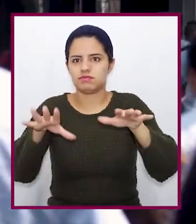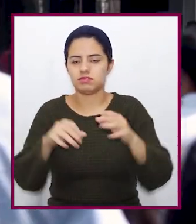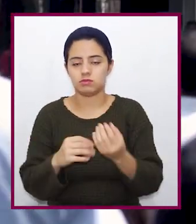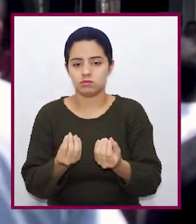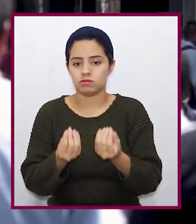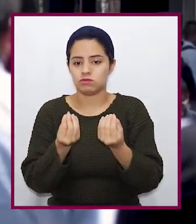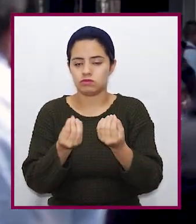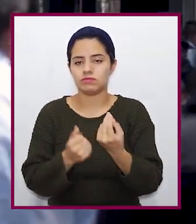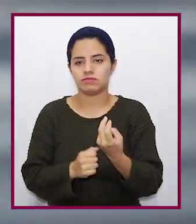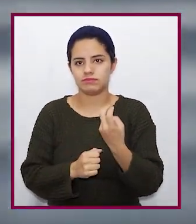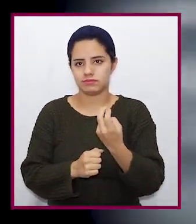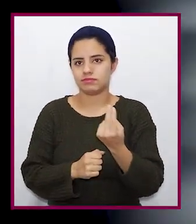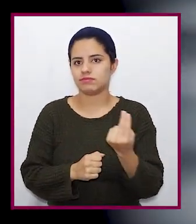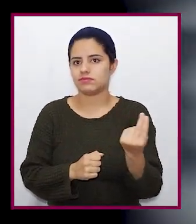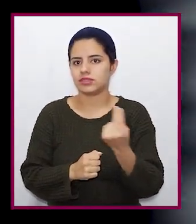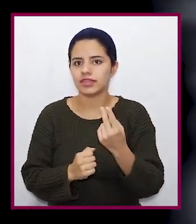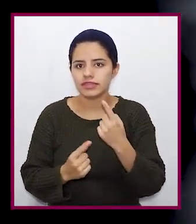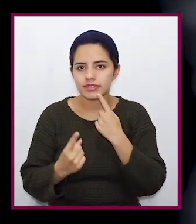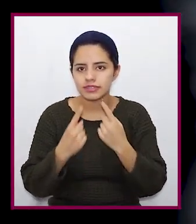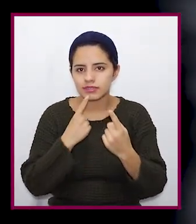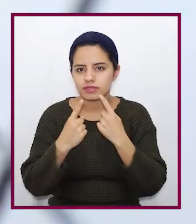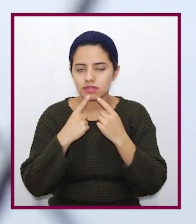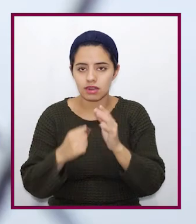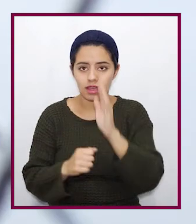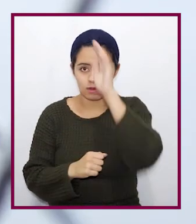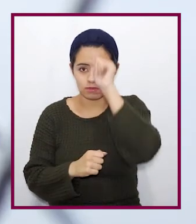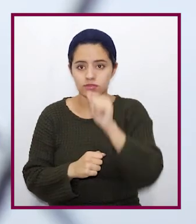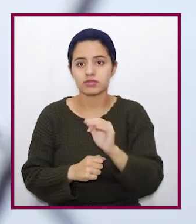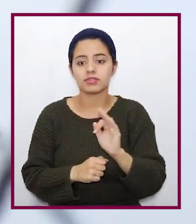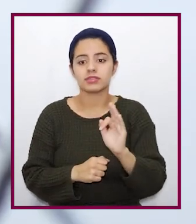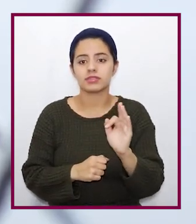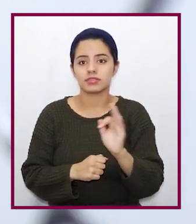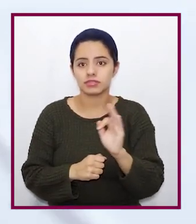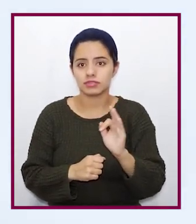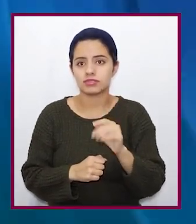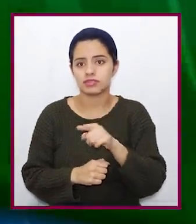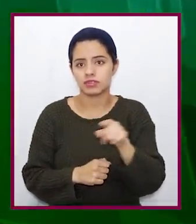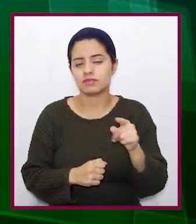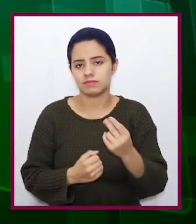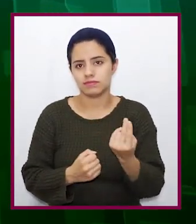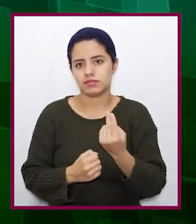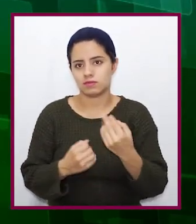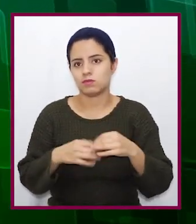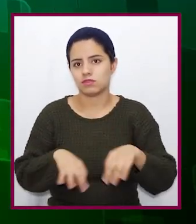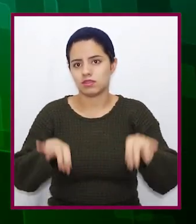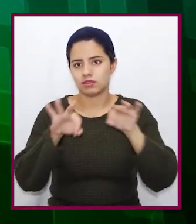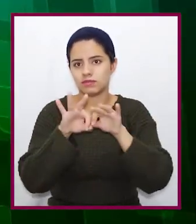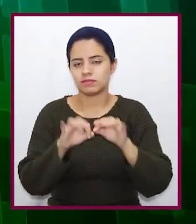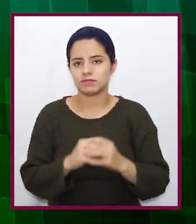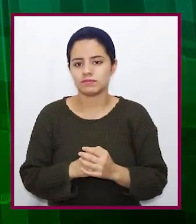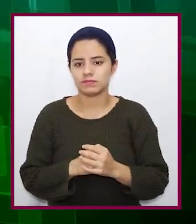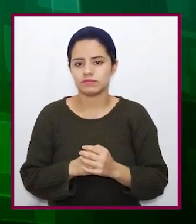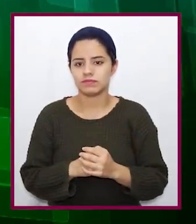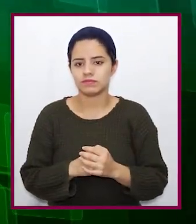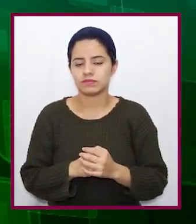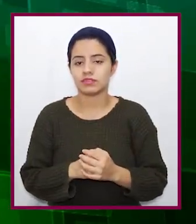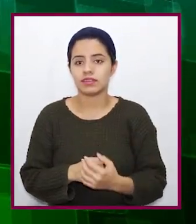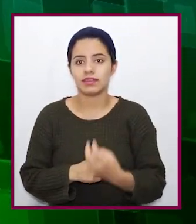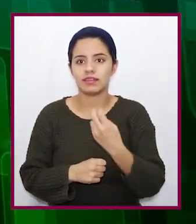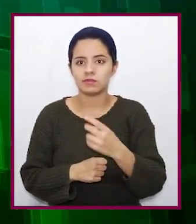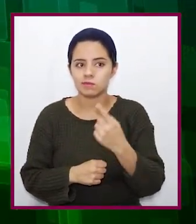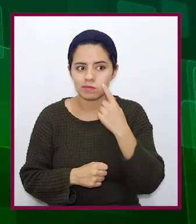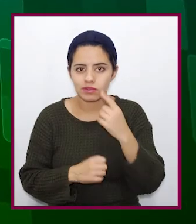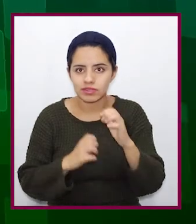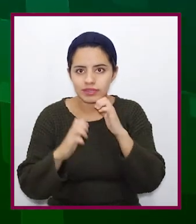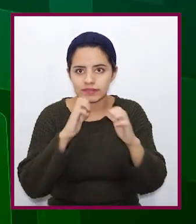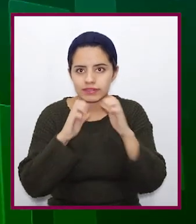son muy importantes de discutirse y que pues deben estar siempre presentes en sus vidas. Ay, Gaby, cada vez se pone mejor la